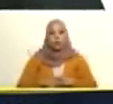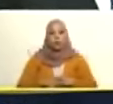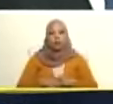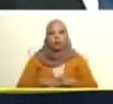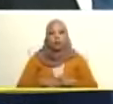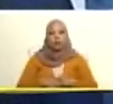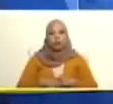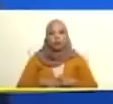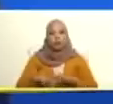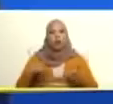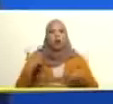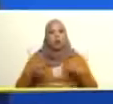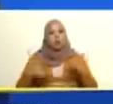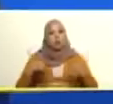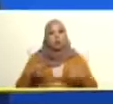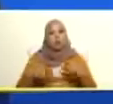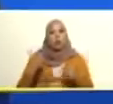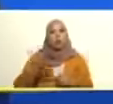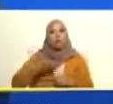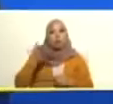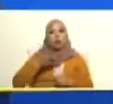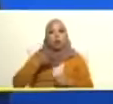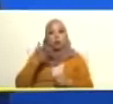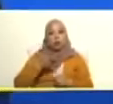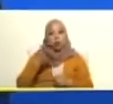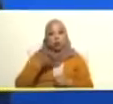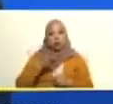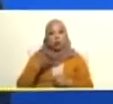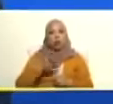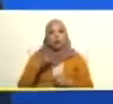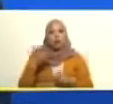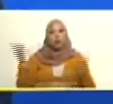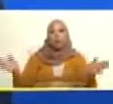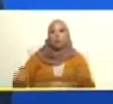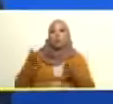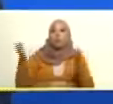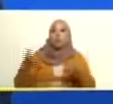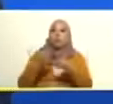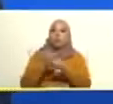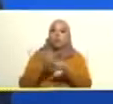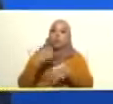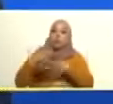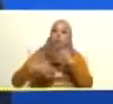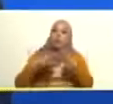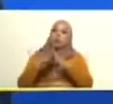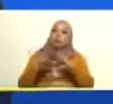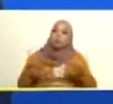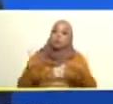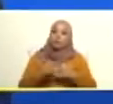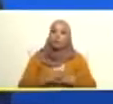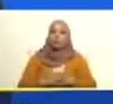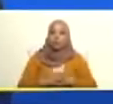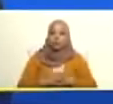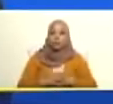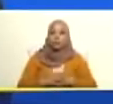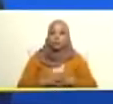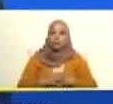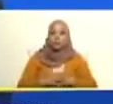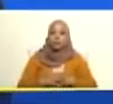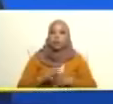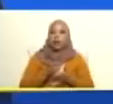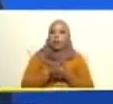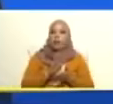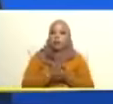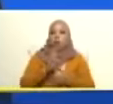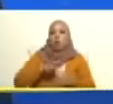Un elemento importante para estimular, bueno, toda la actividad, armonizar